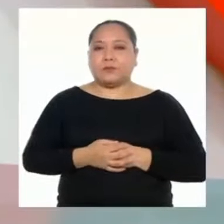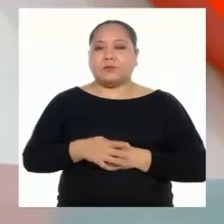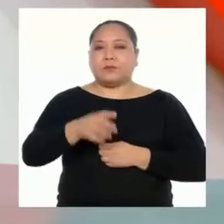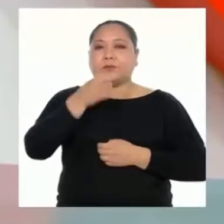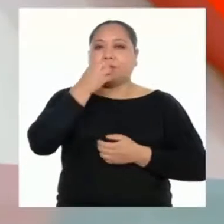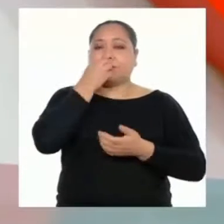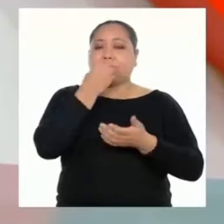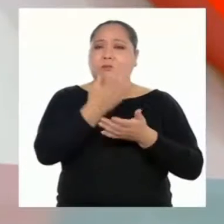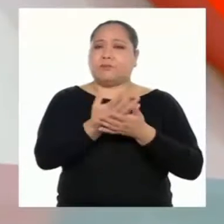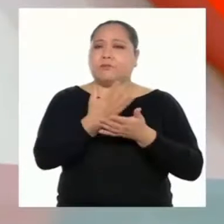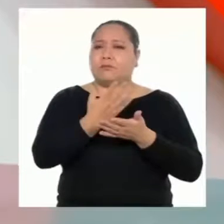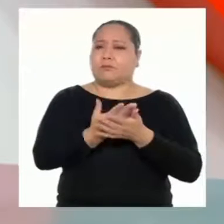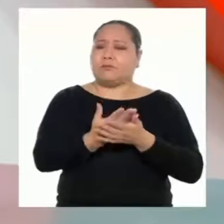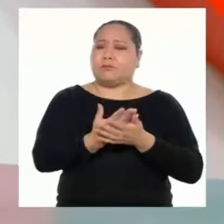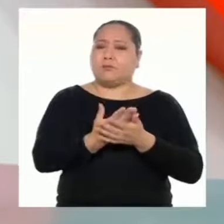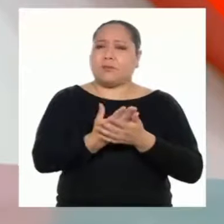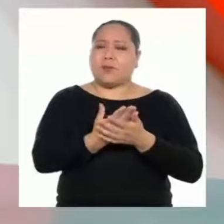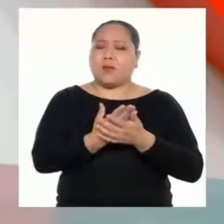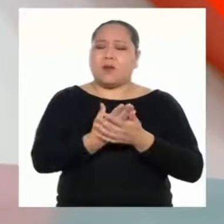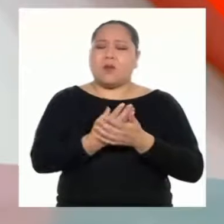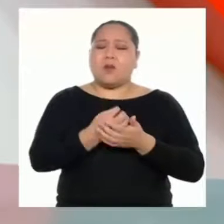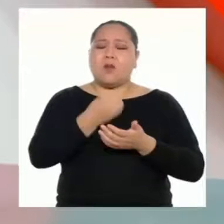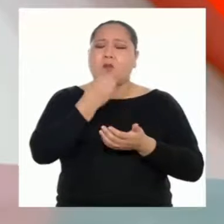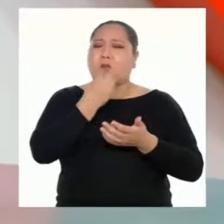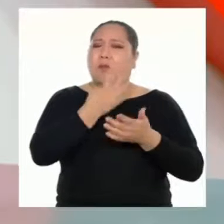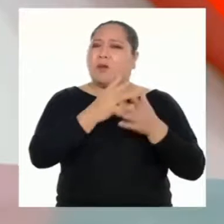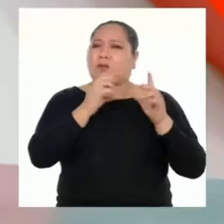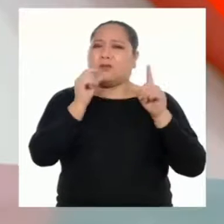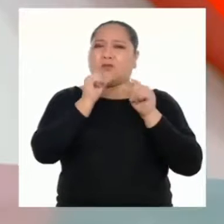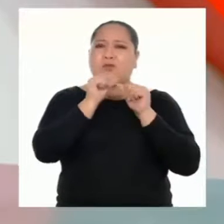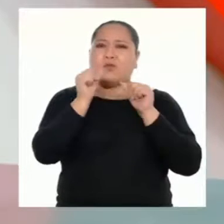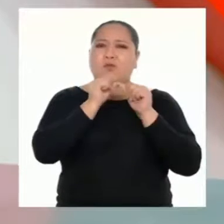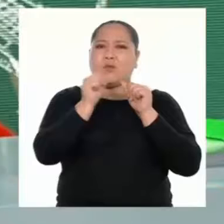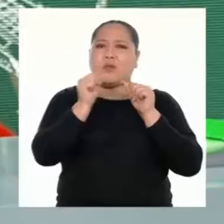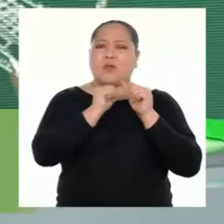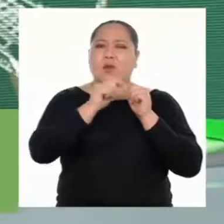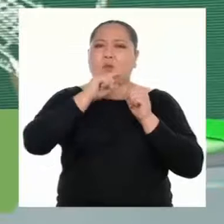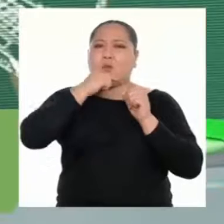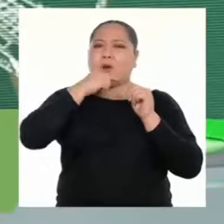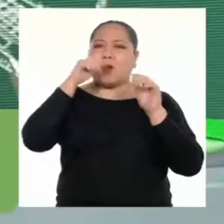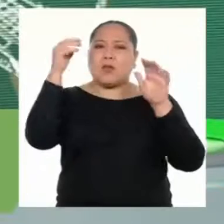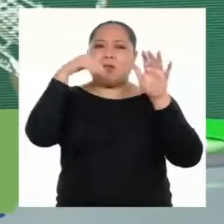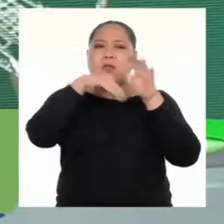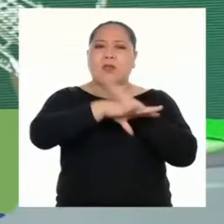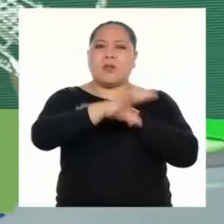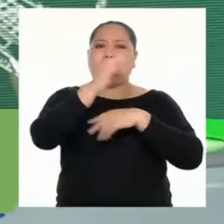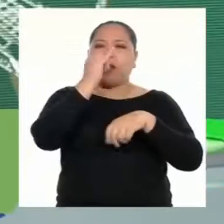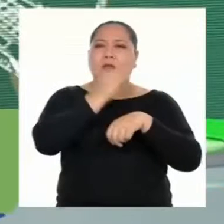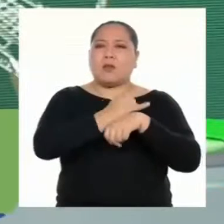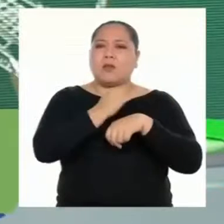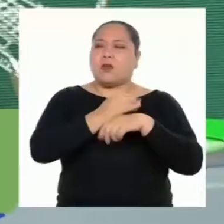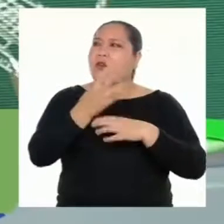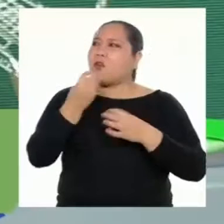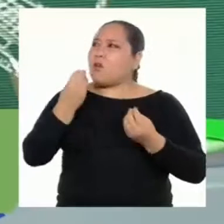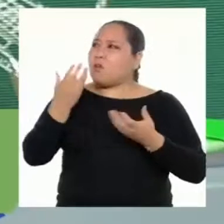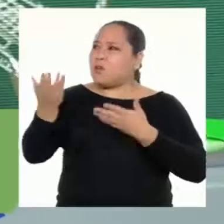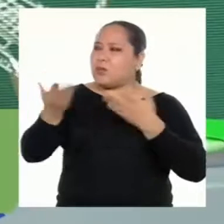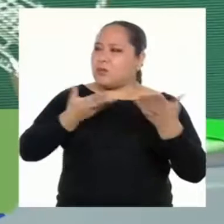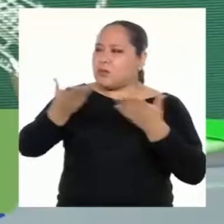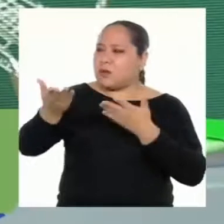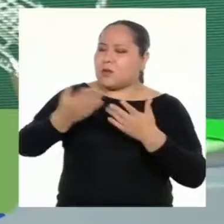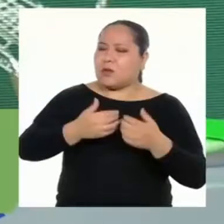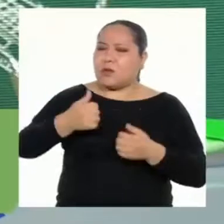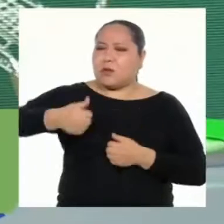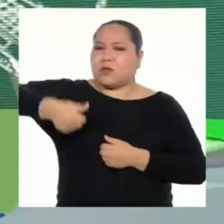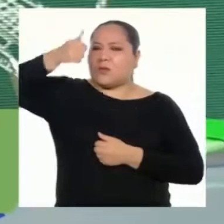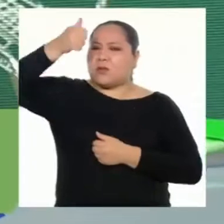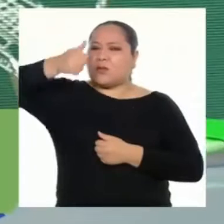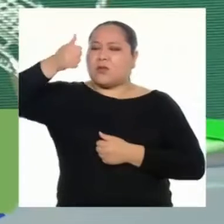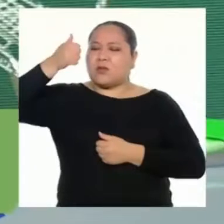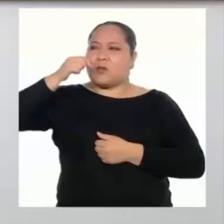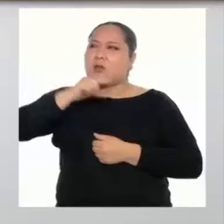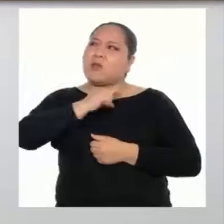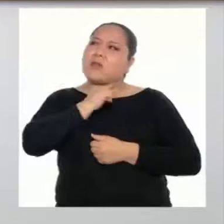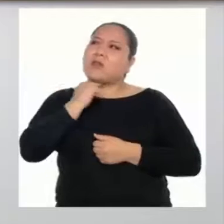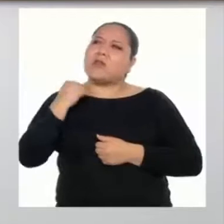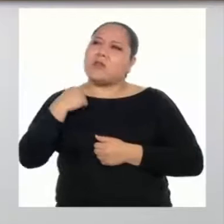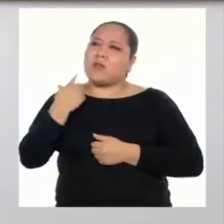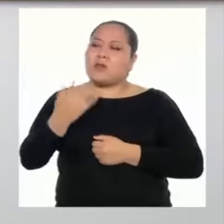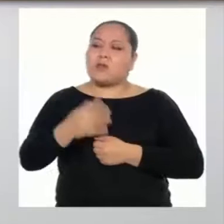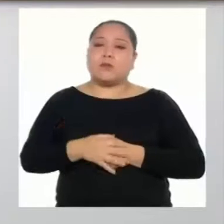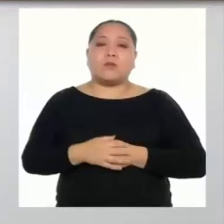Una buena cantidad de mujeres ingresaban a los conventos. ¿Cómo era el trato por parte de las autoridades